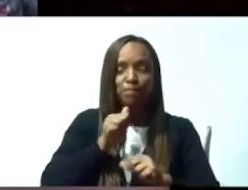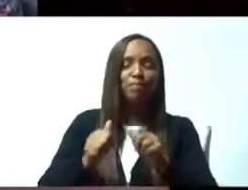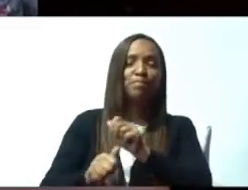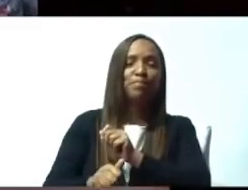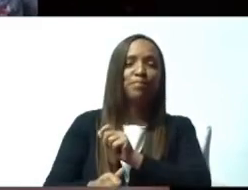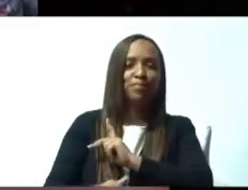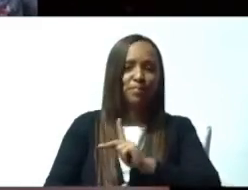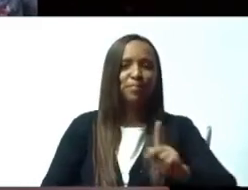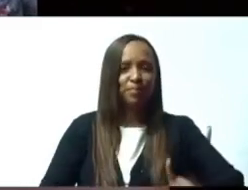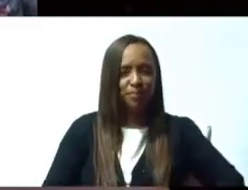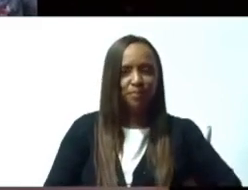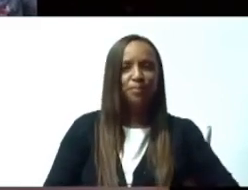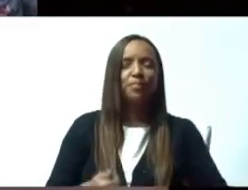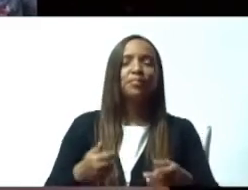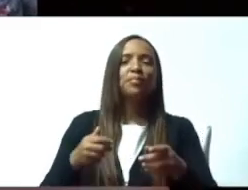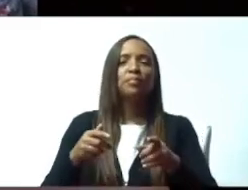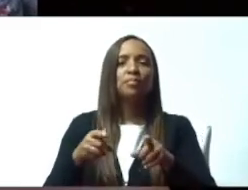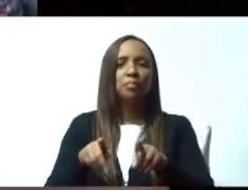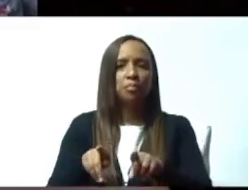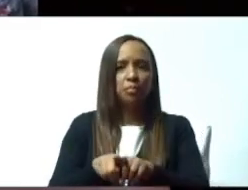al presidente Luis Abinader.